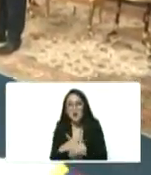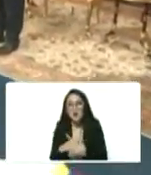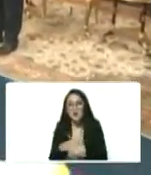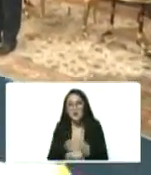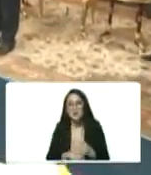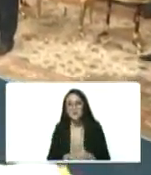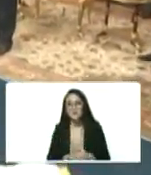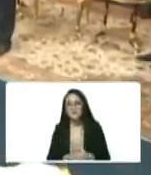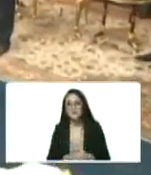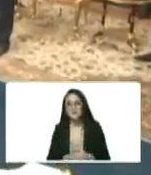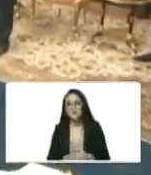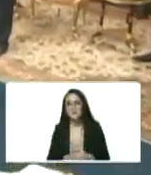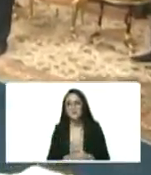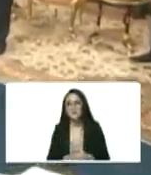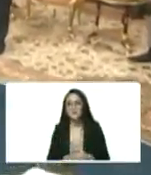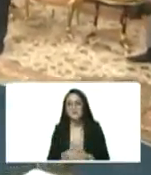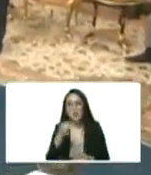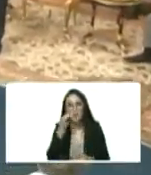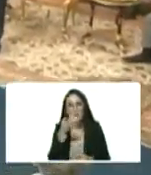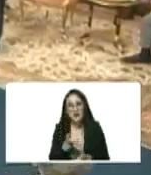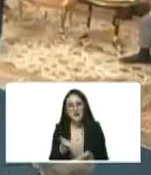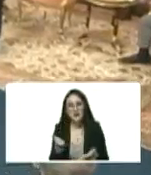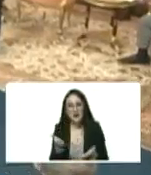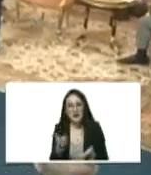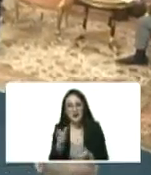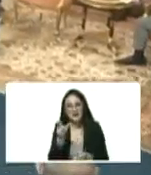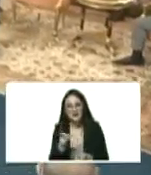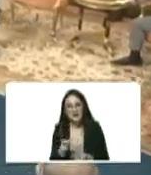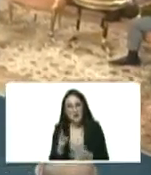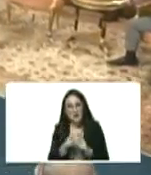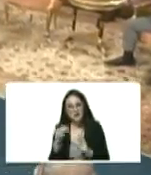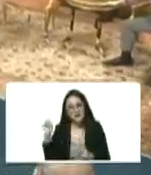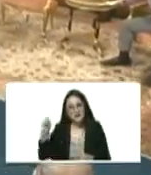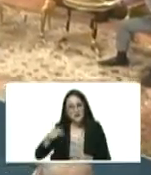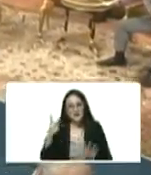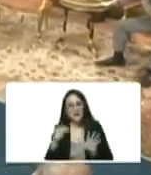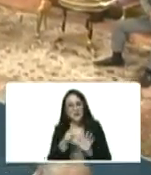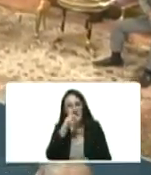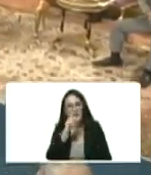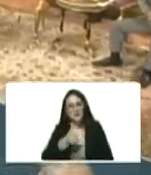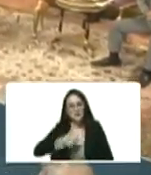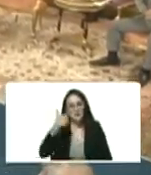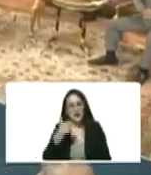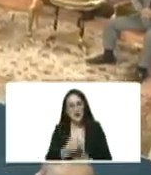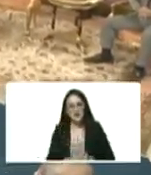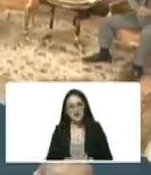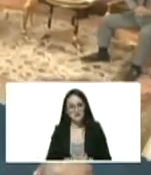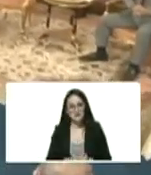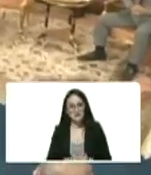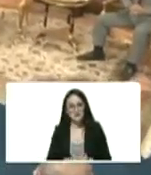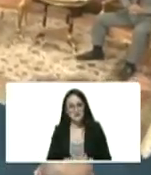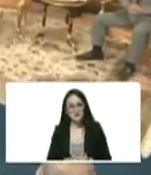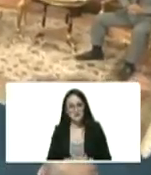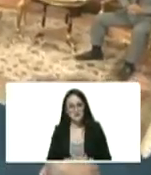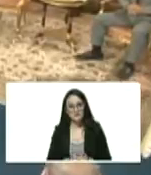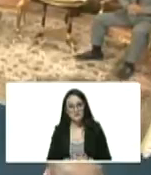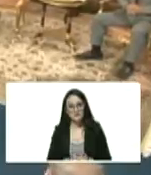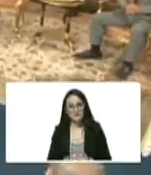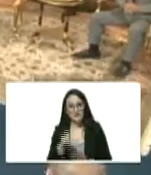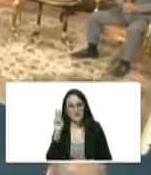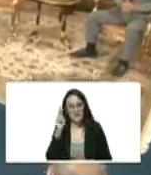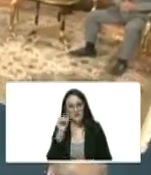La humanidad que conocemos de 7.000 años o más, de lo que llaman civilización,